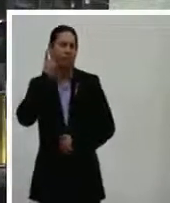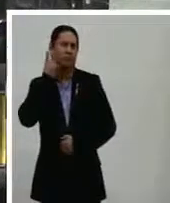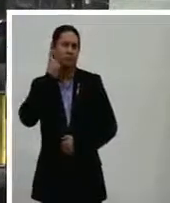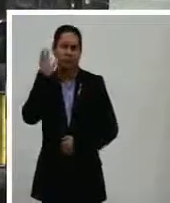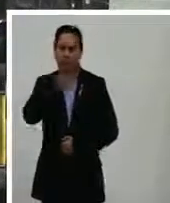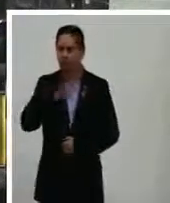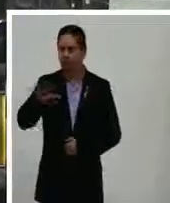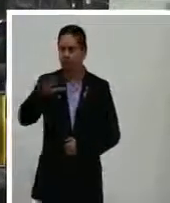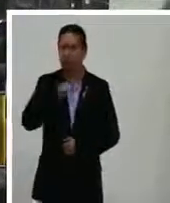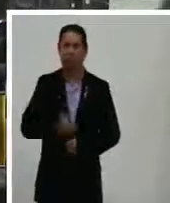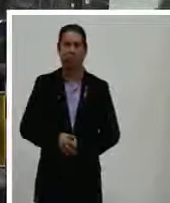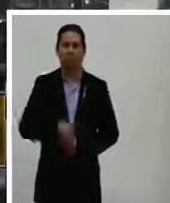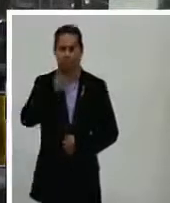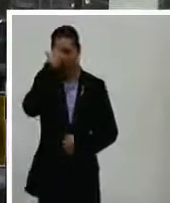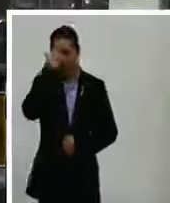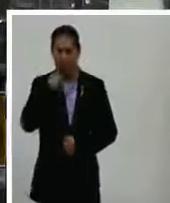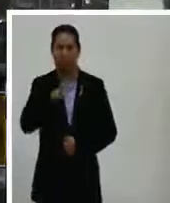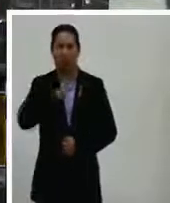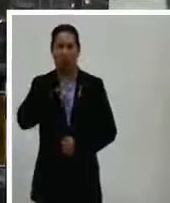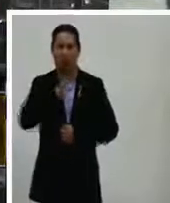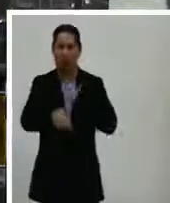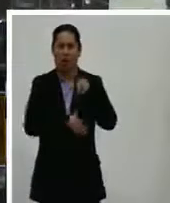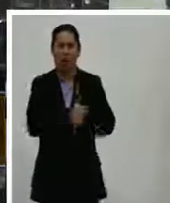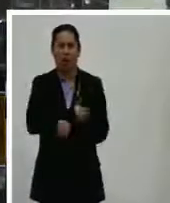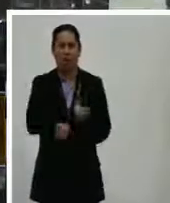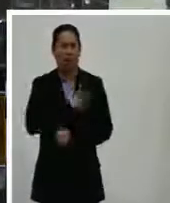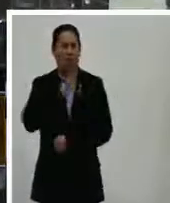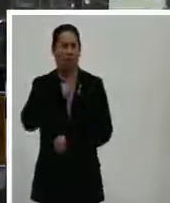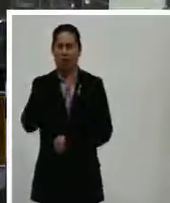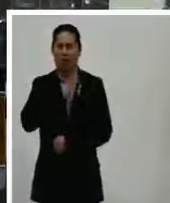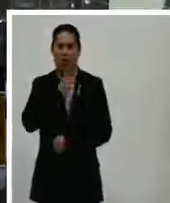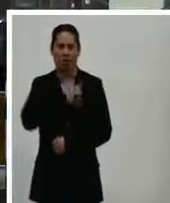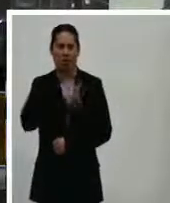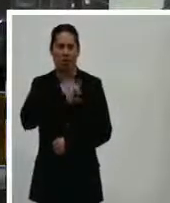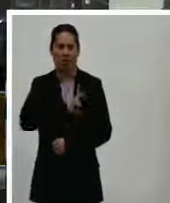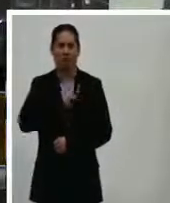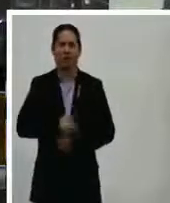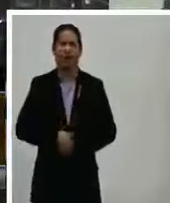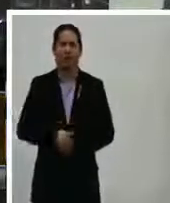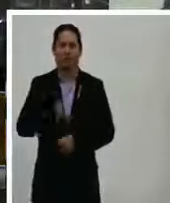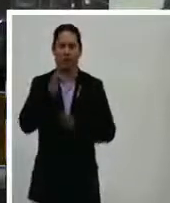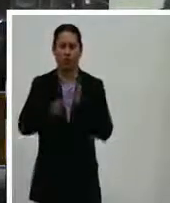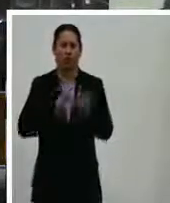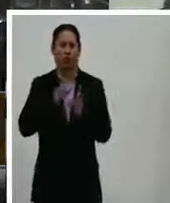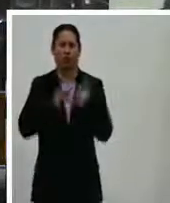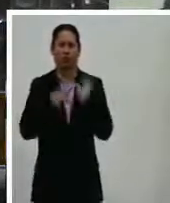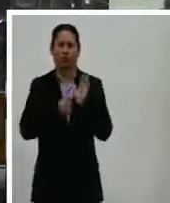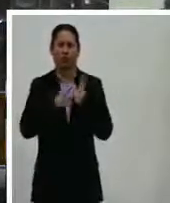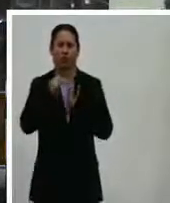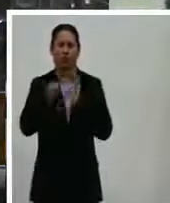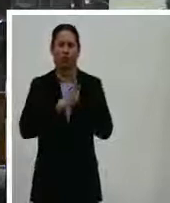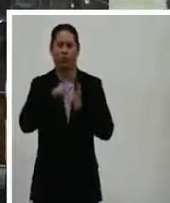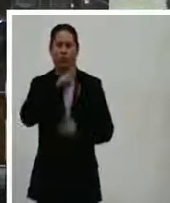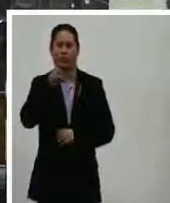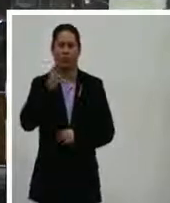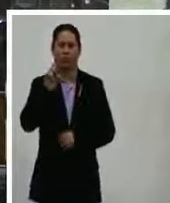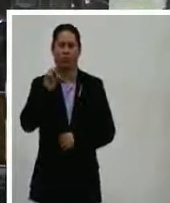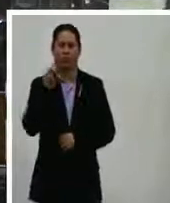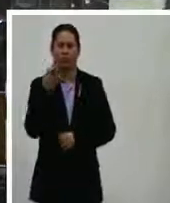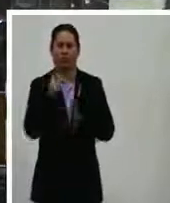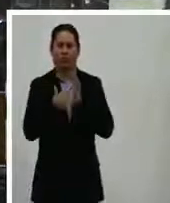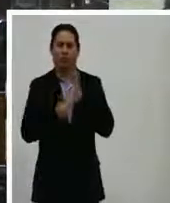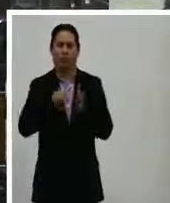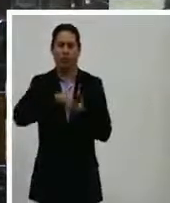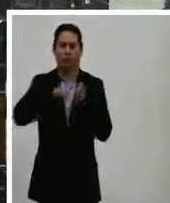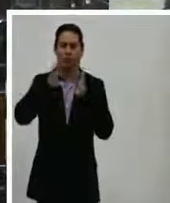legisladores en razón de no haberse reservado ningún artículo en lo particular en cumplimiento al artículo 133 del